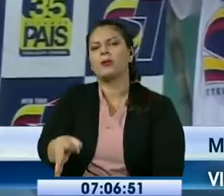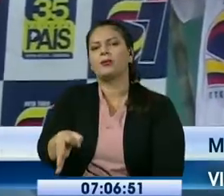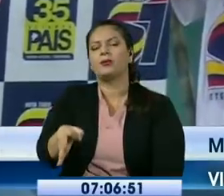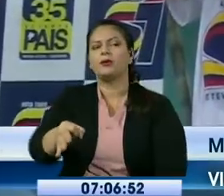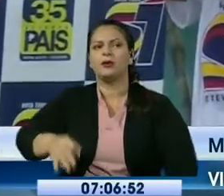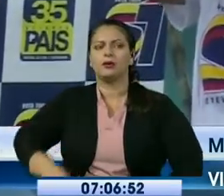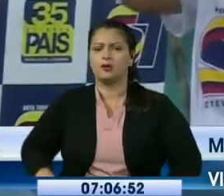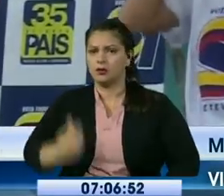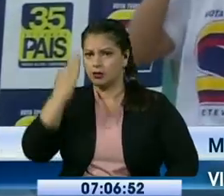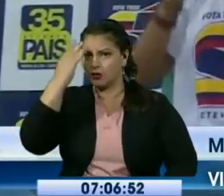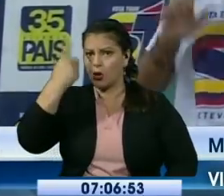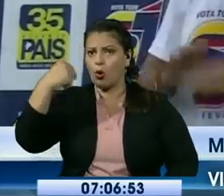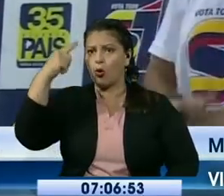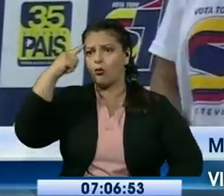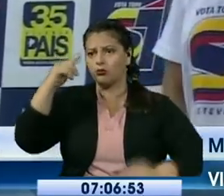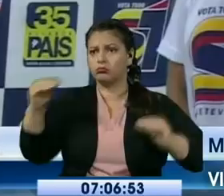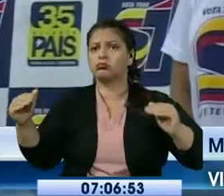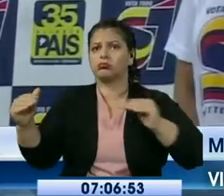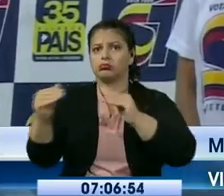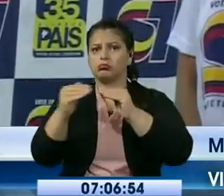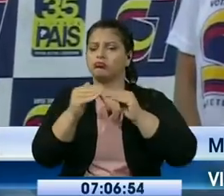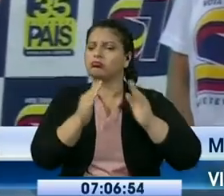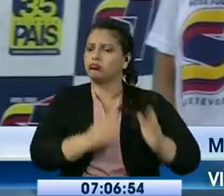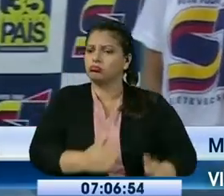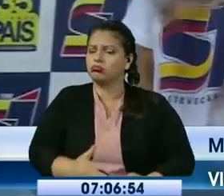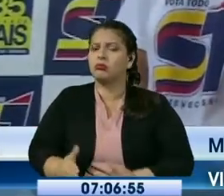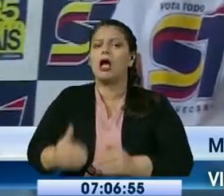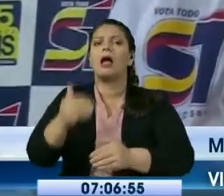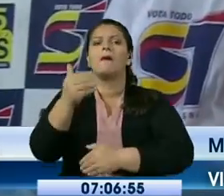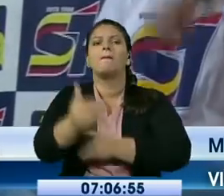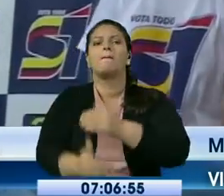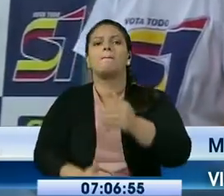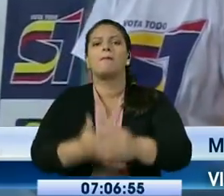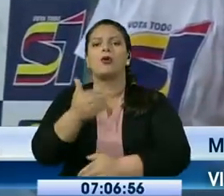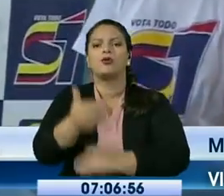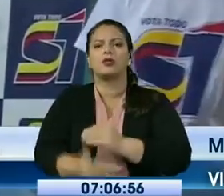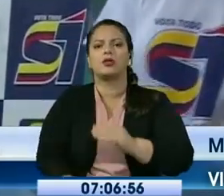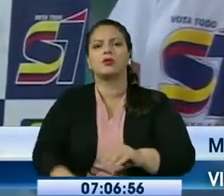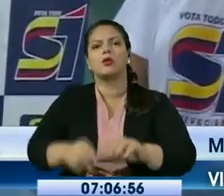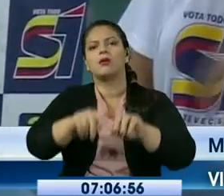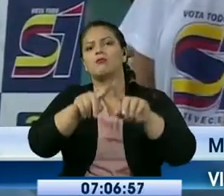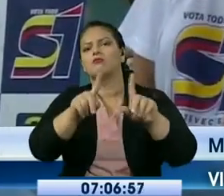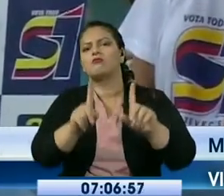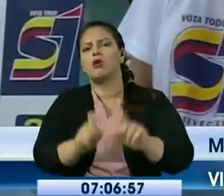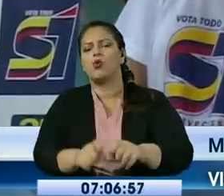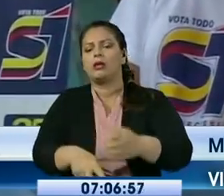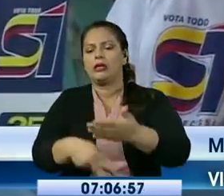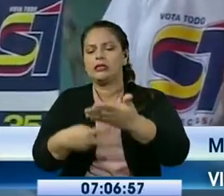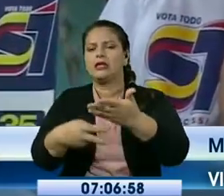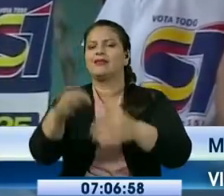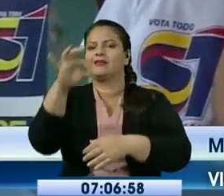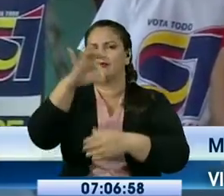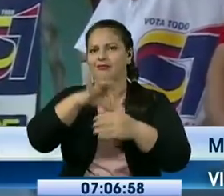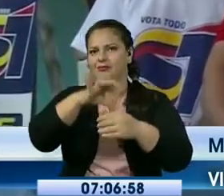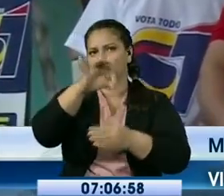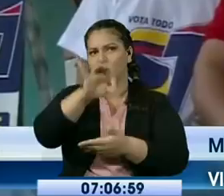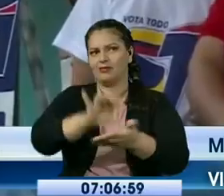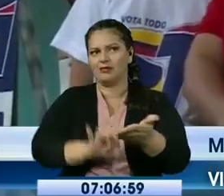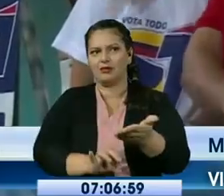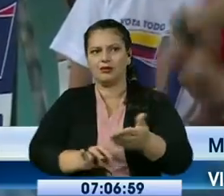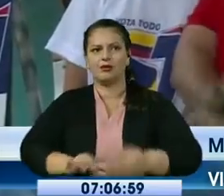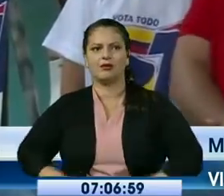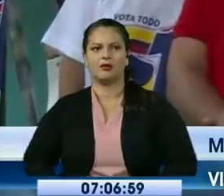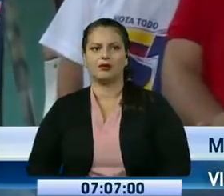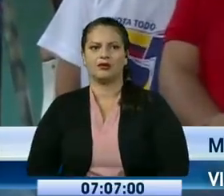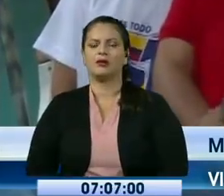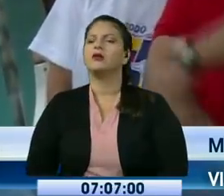democrático, hoy lleva adelante este proceso de consulta popular a la que Daule, a la que Guayas y el Ecuador entero,